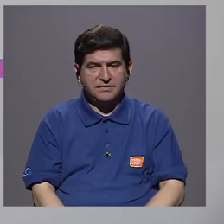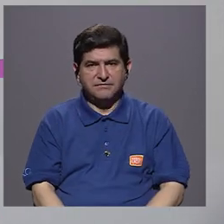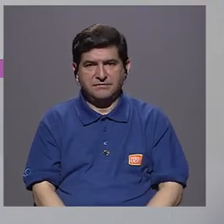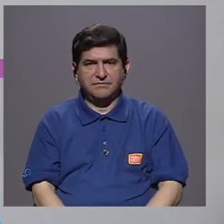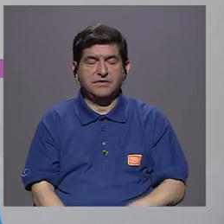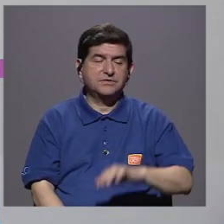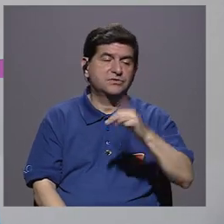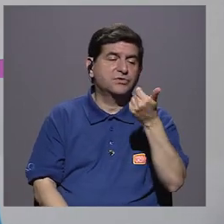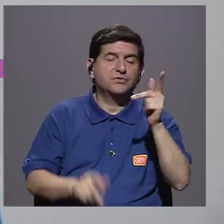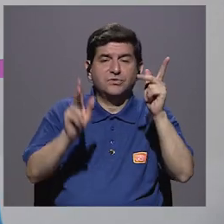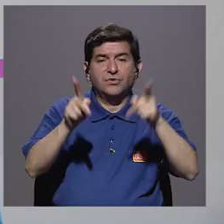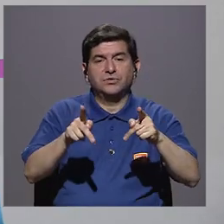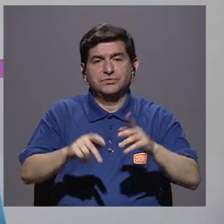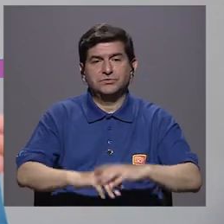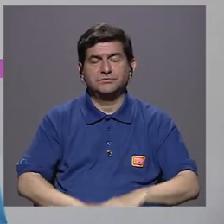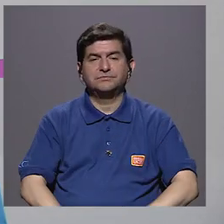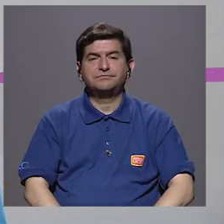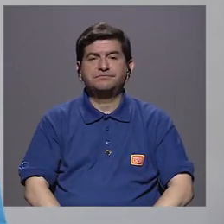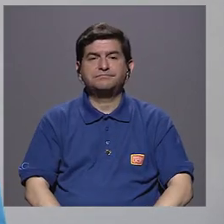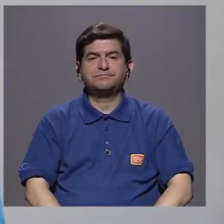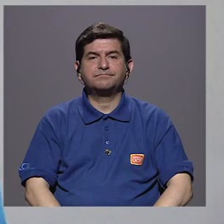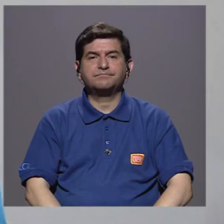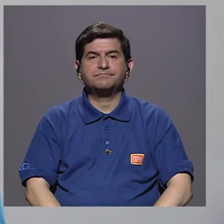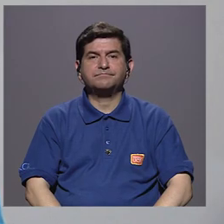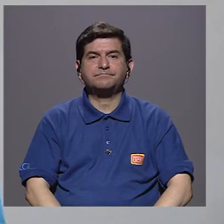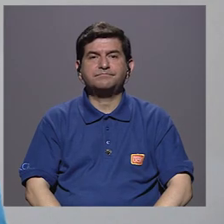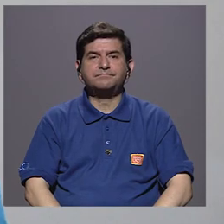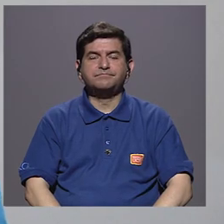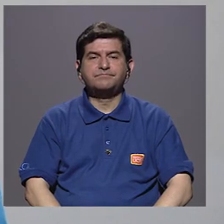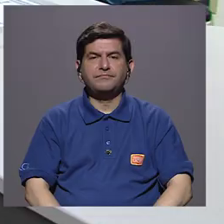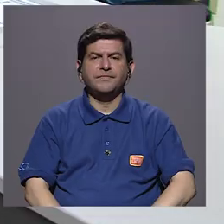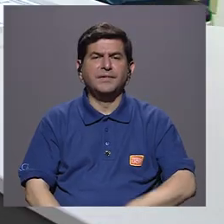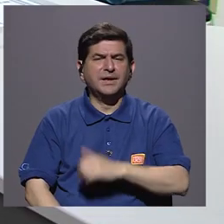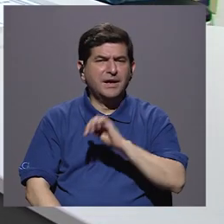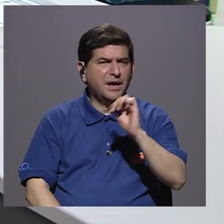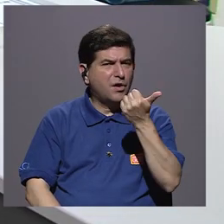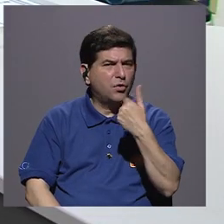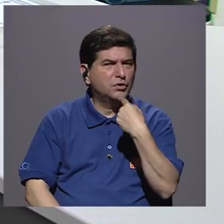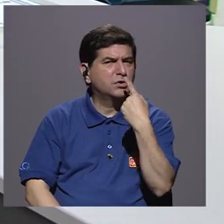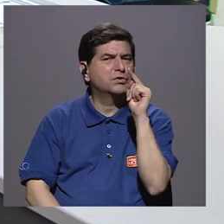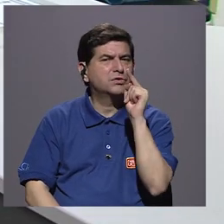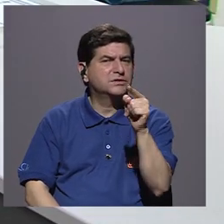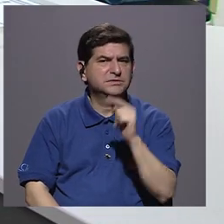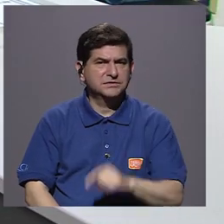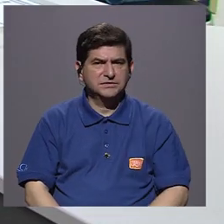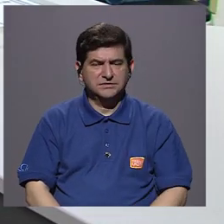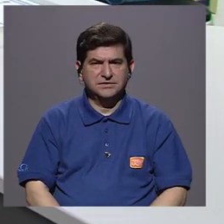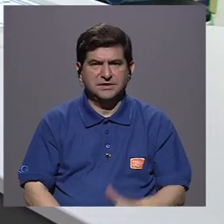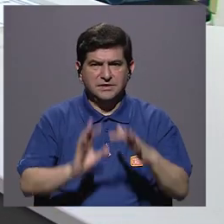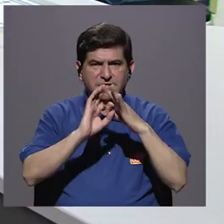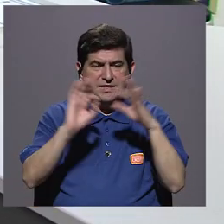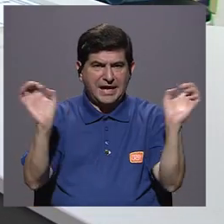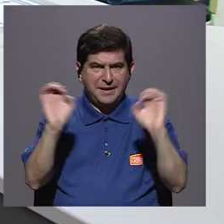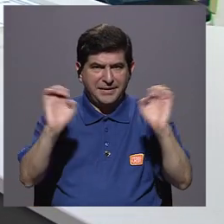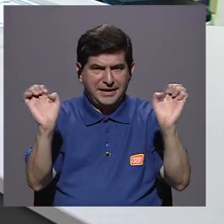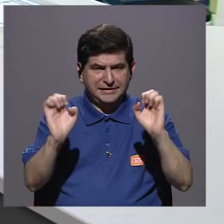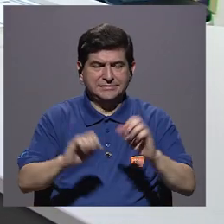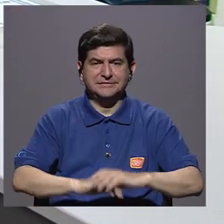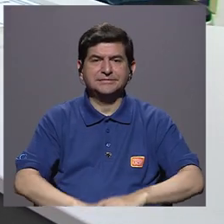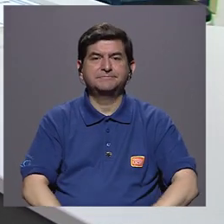beneficio de aquella otra persona. Igual, bueno, podemos... Hay otro, perdón, que sí le iba a decir, relacionado con las